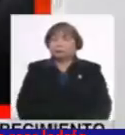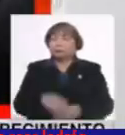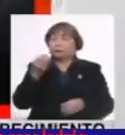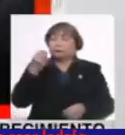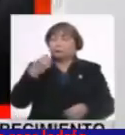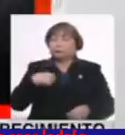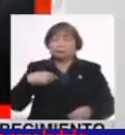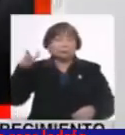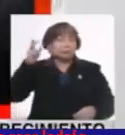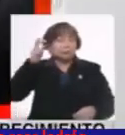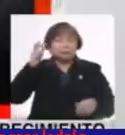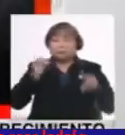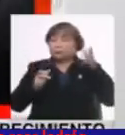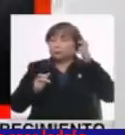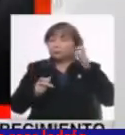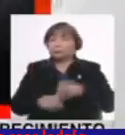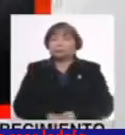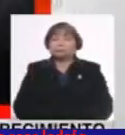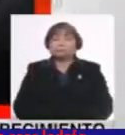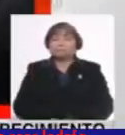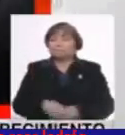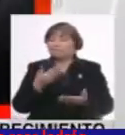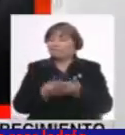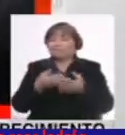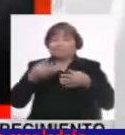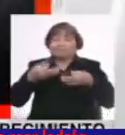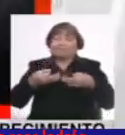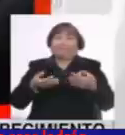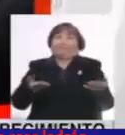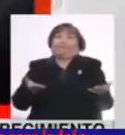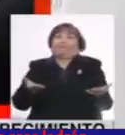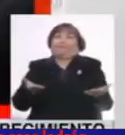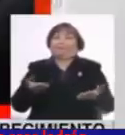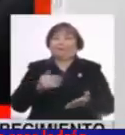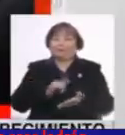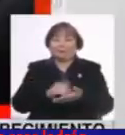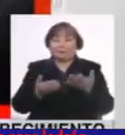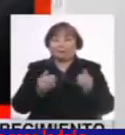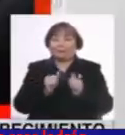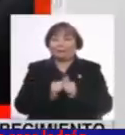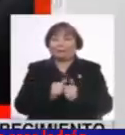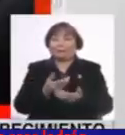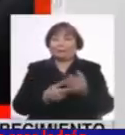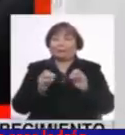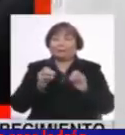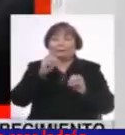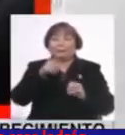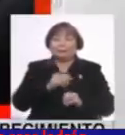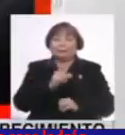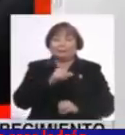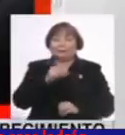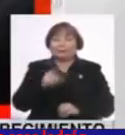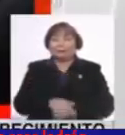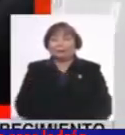Porque yo le escucho y realmente siento mucha consideración por usted.